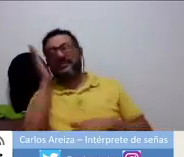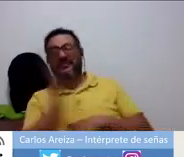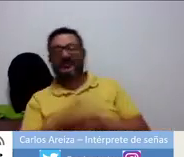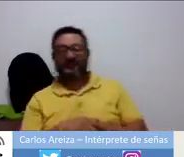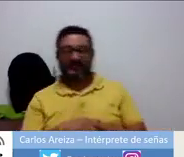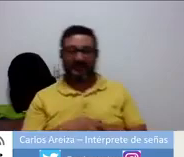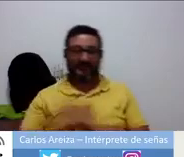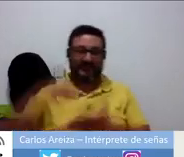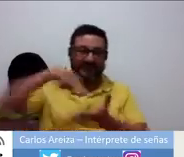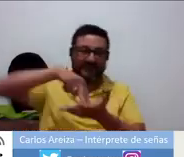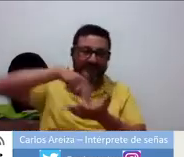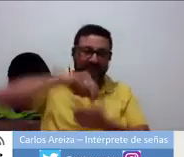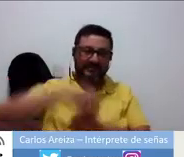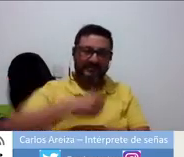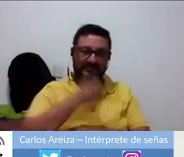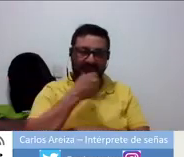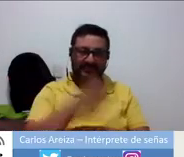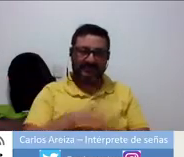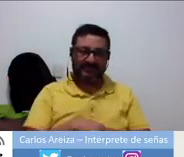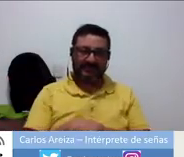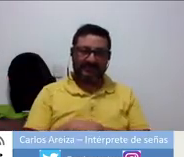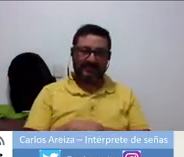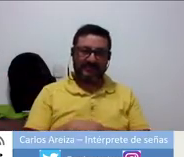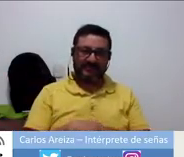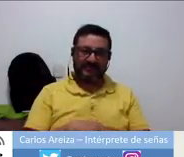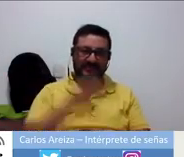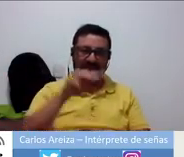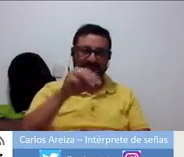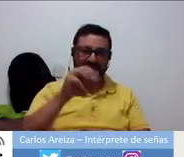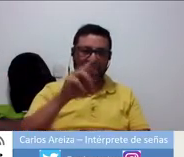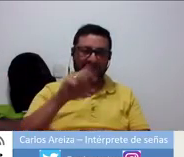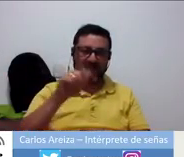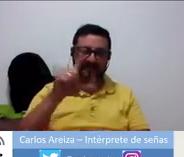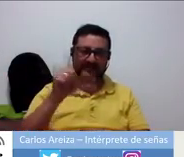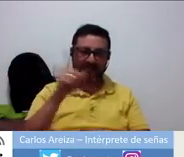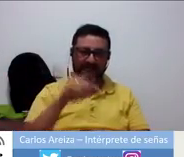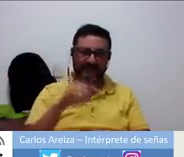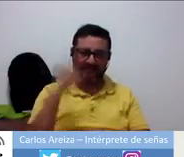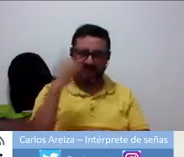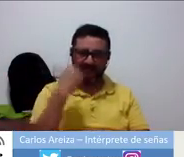levanto y veo un mensaje de Morales. Y ahí, ¿cómo es que le estás pegando a la novia?